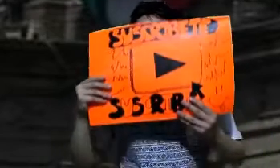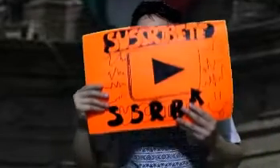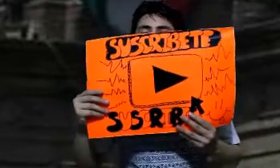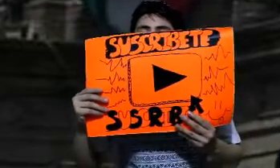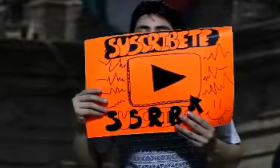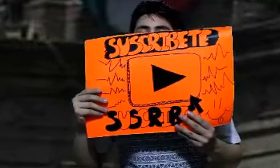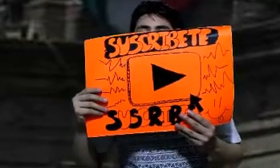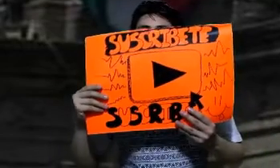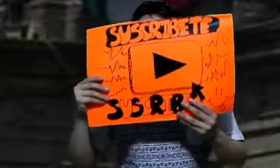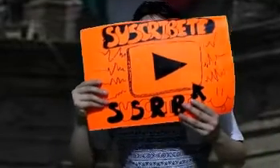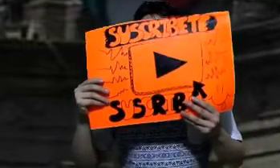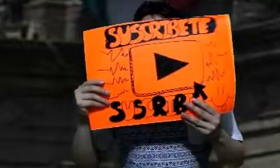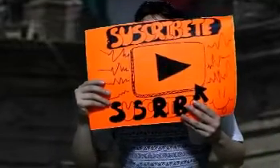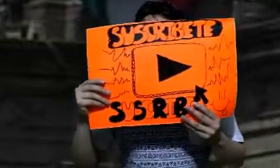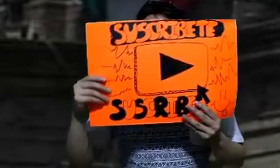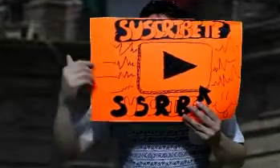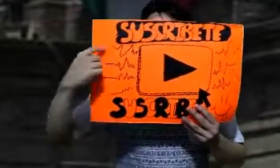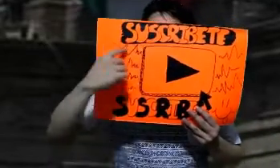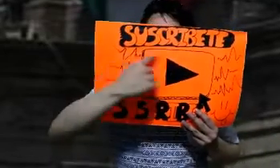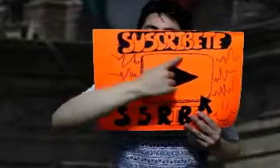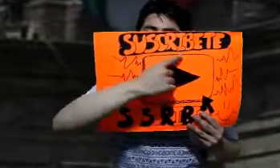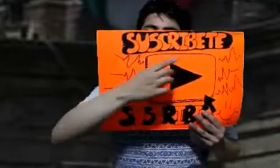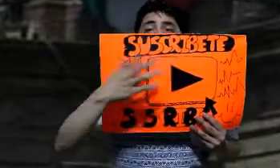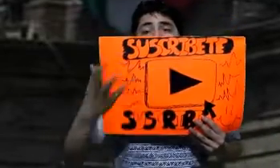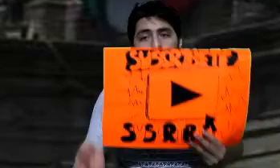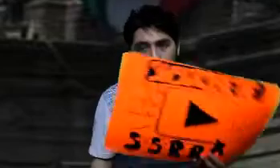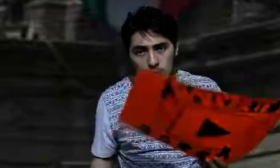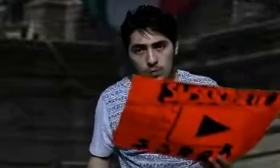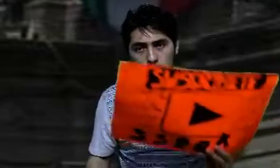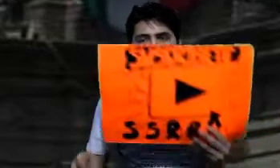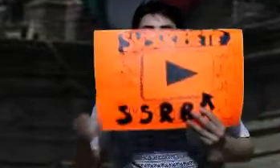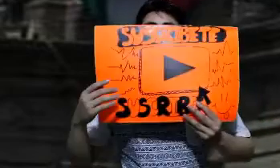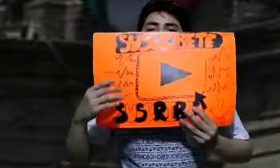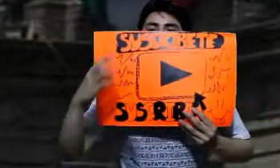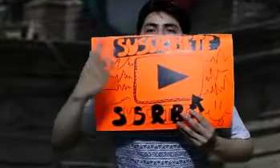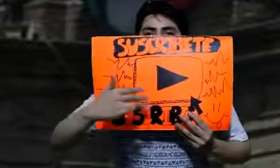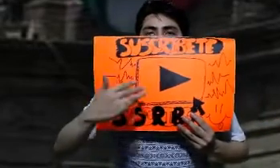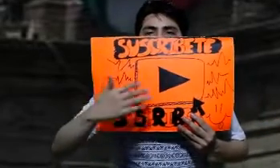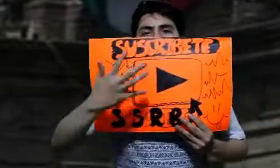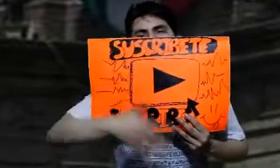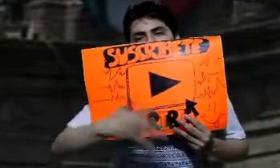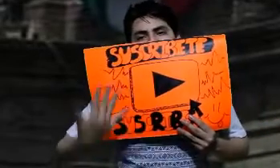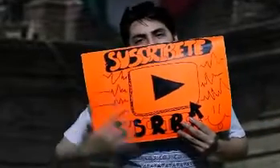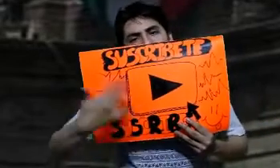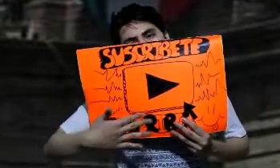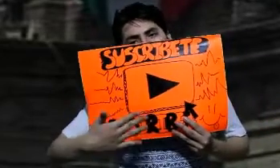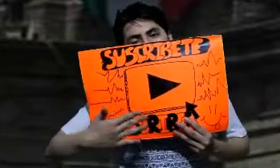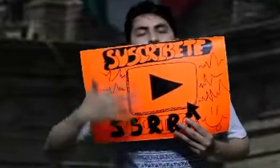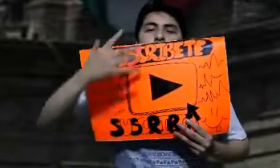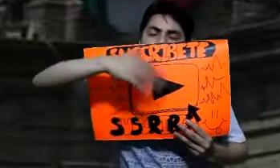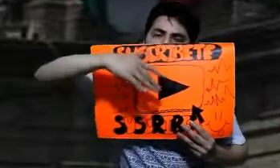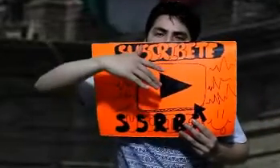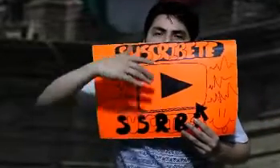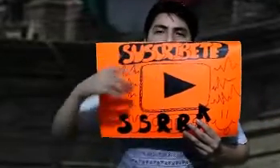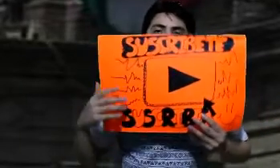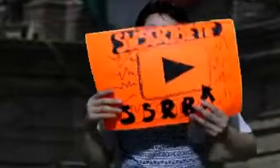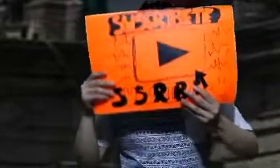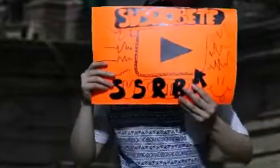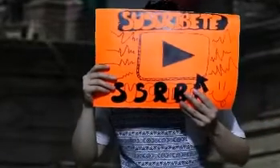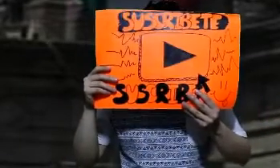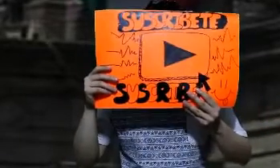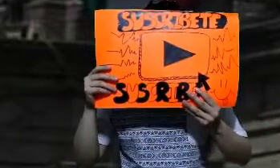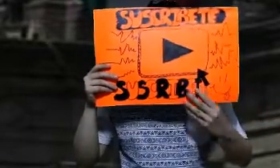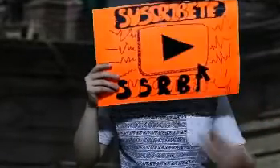todos quieren una pensión y la necesitan. O sea, la persona que no trabaje, le damos su pensión. La persona que